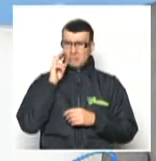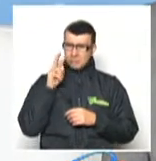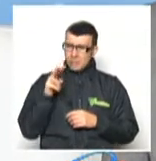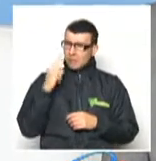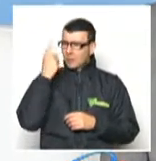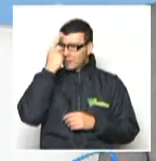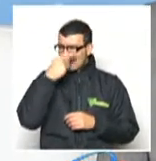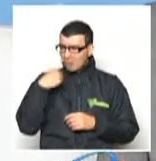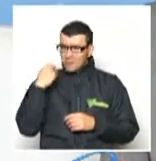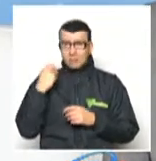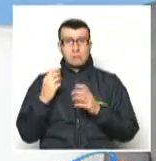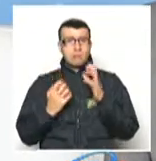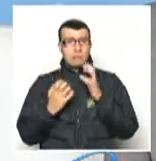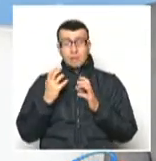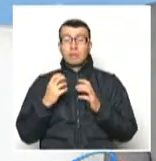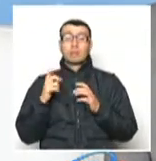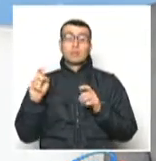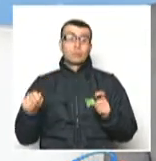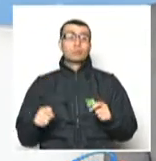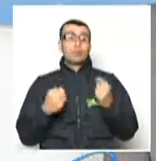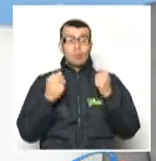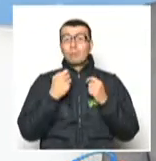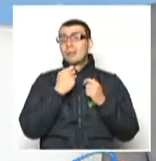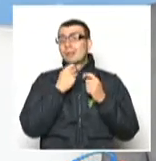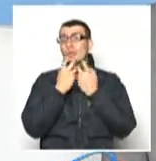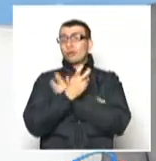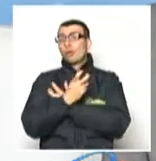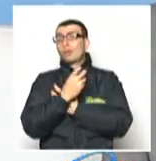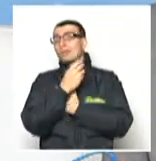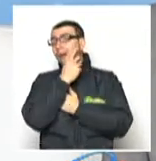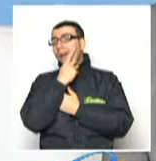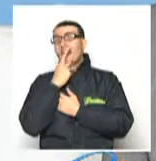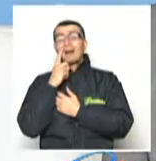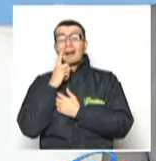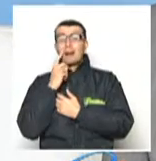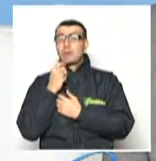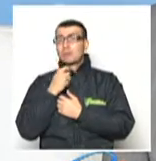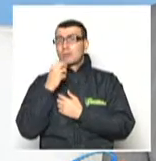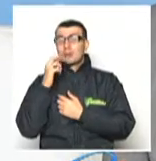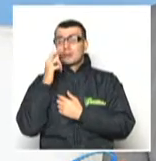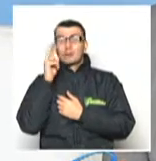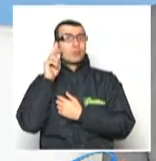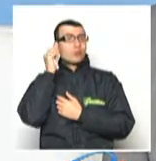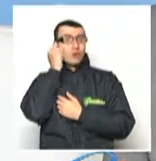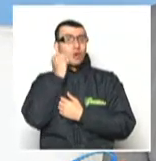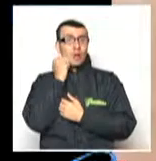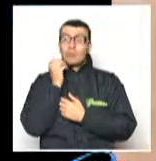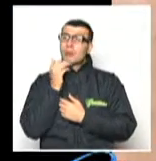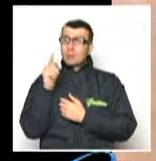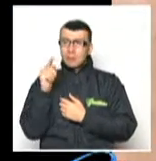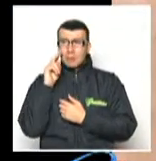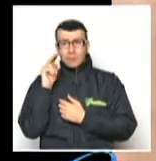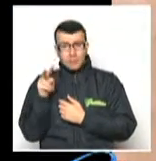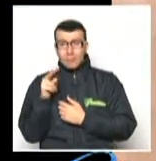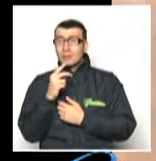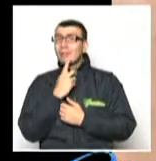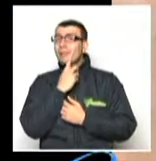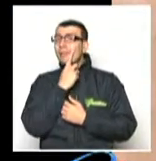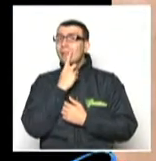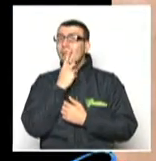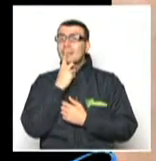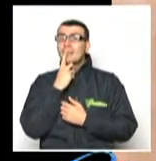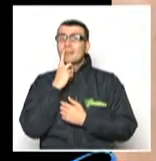normalmente pues, hay que recuperar lo otro que se ha perdido fuera de los dientes. Entonces esas prótesis que ustedes ven complejas, que tienen dientes y encía, son prótesis que